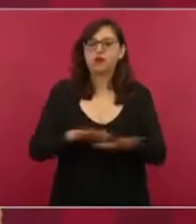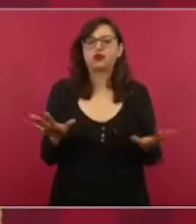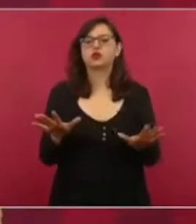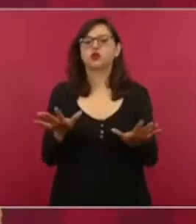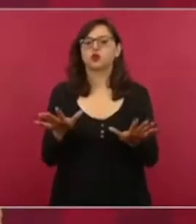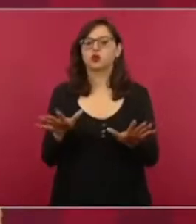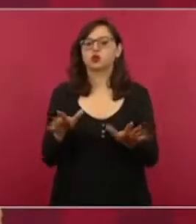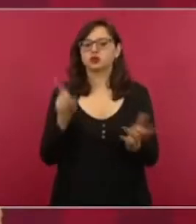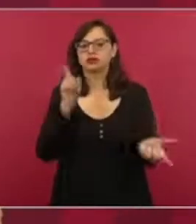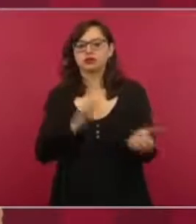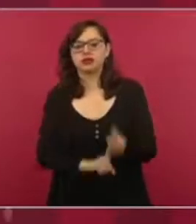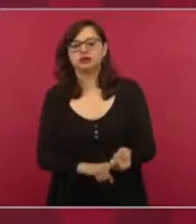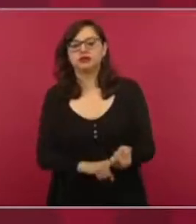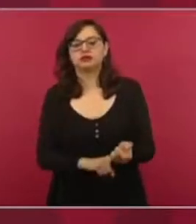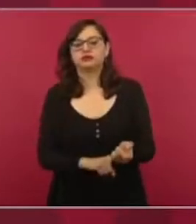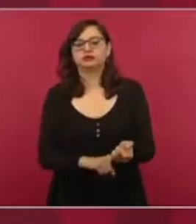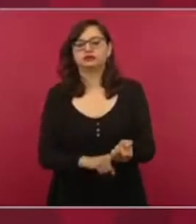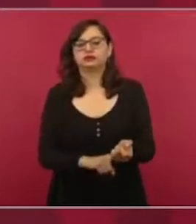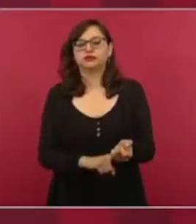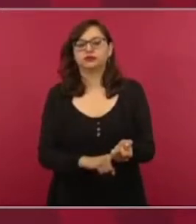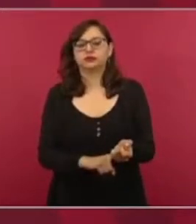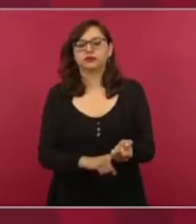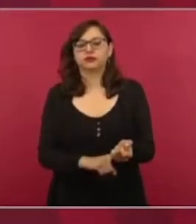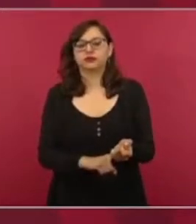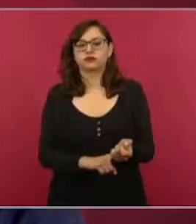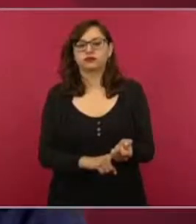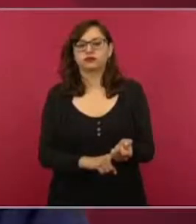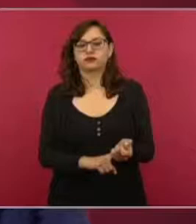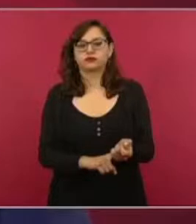no van a